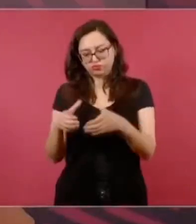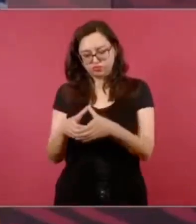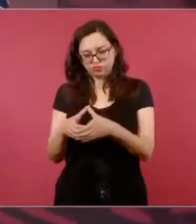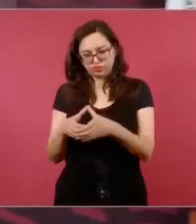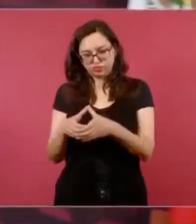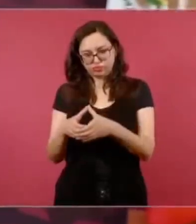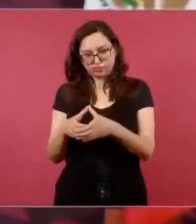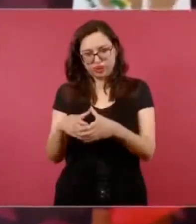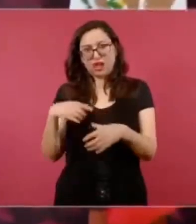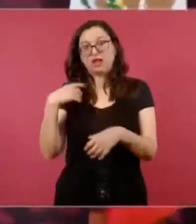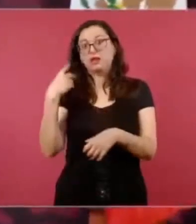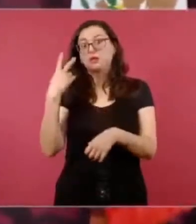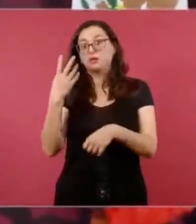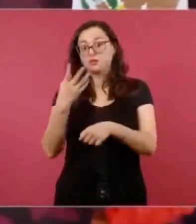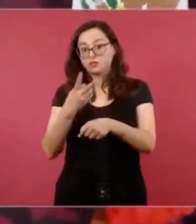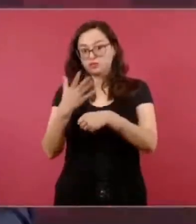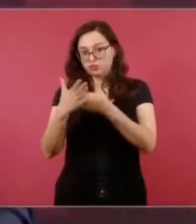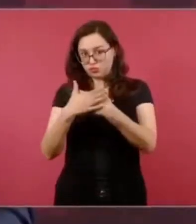se aprueba